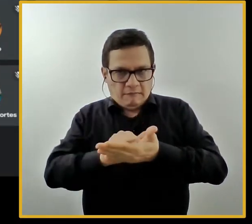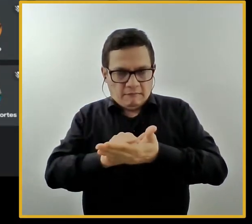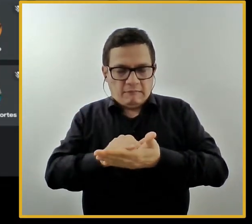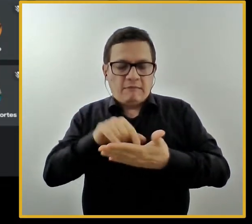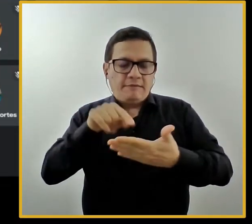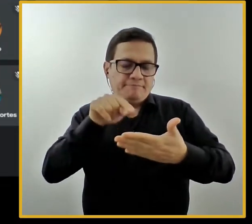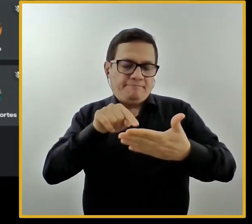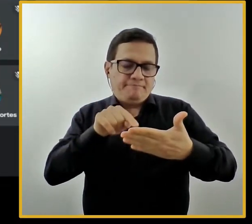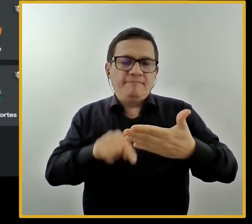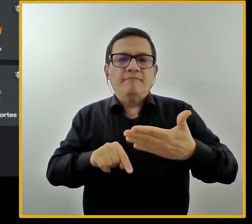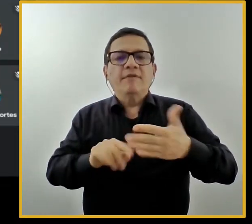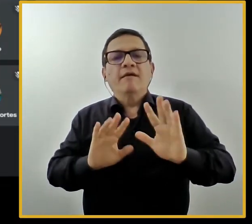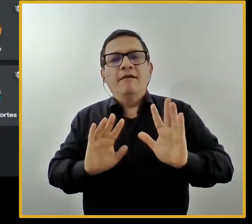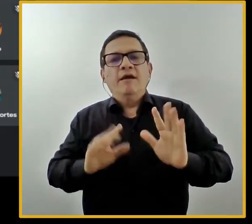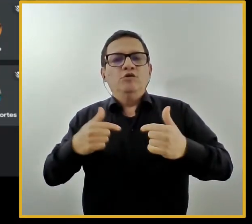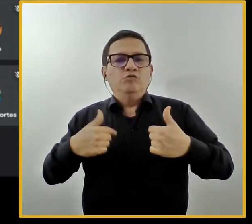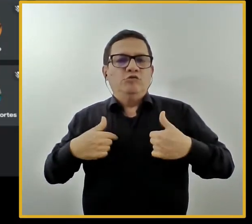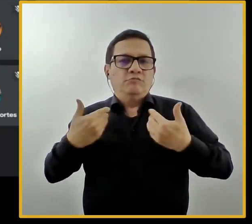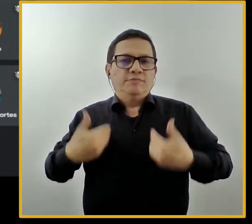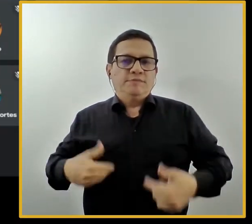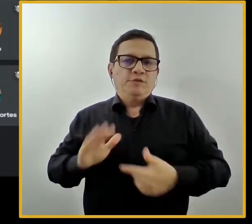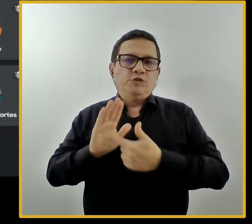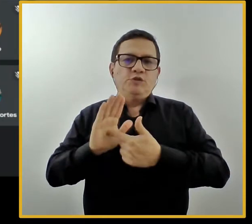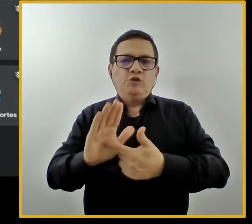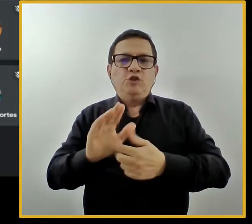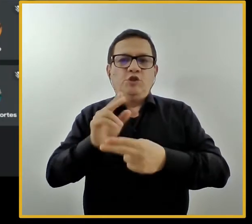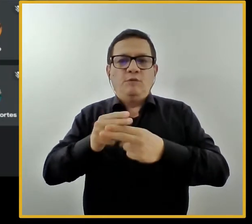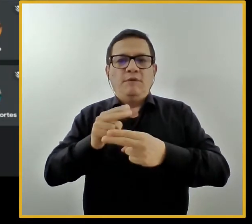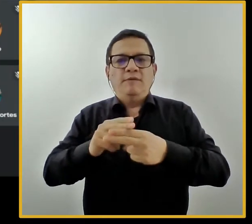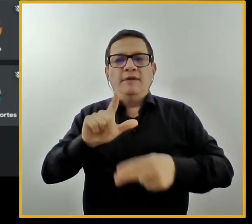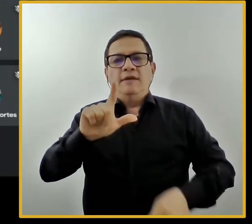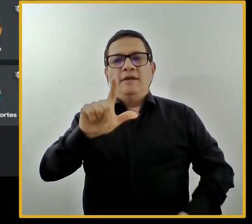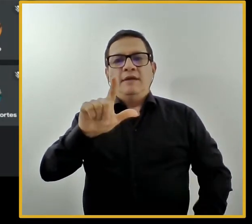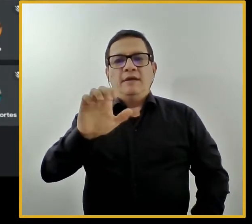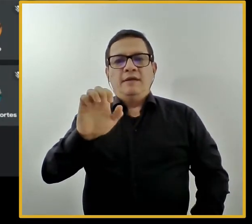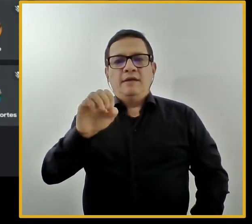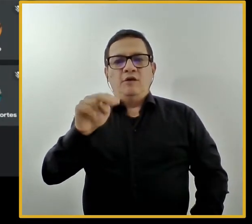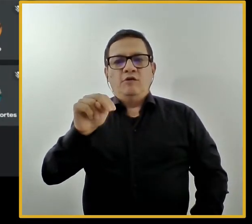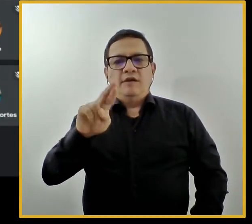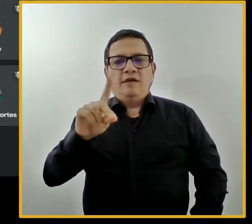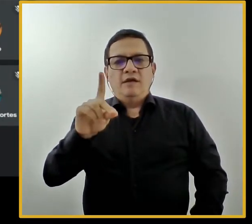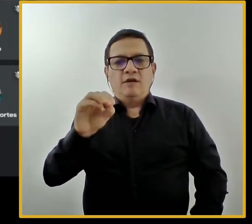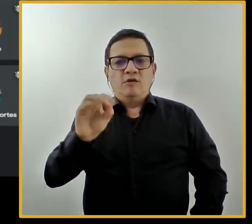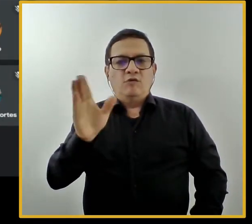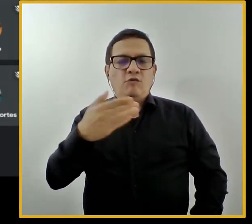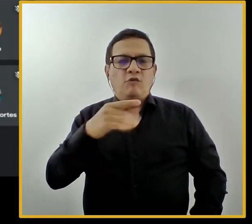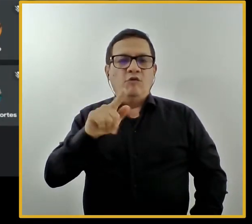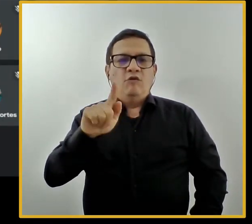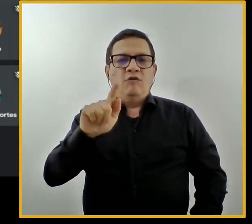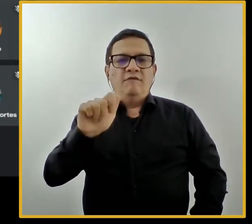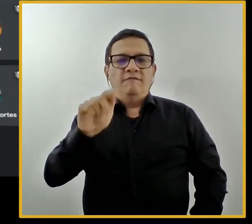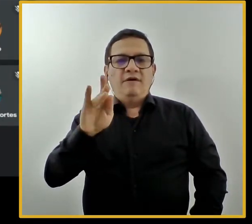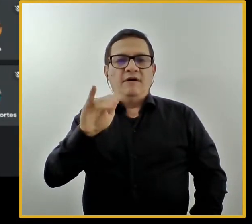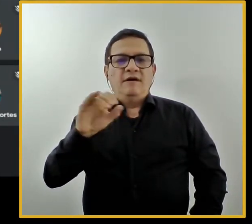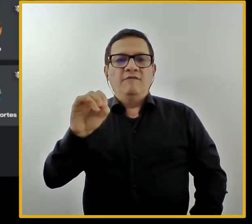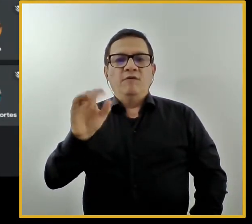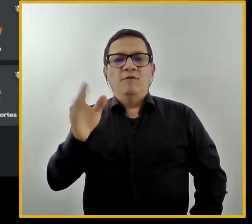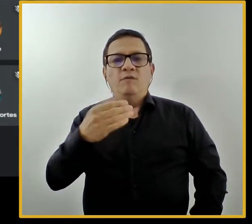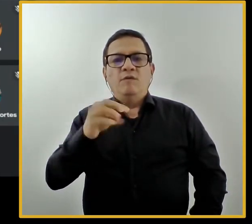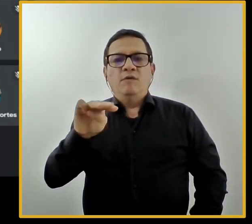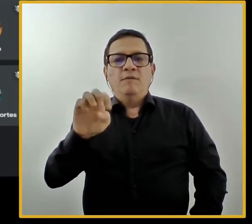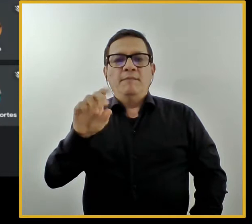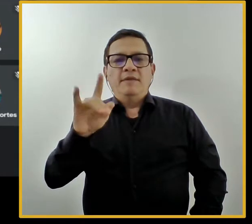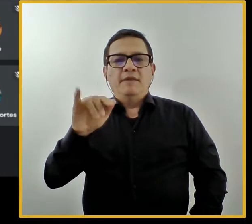ideas, me presento, mi nombre es Leonardo Fabio Medina Ortiz, yo soy tutor de